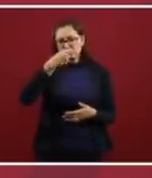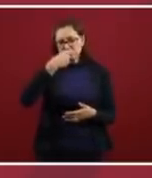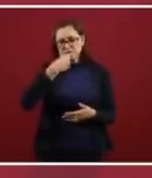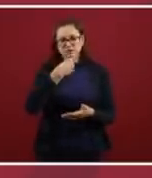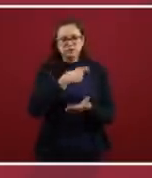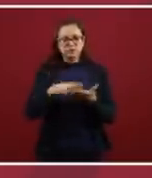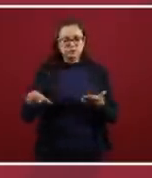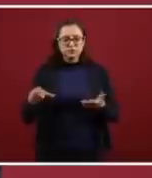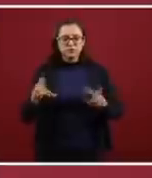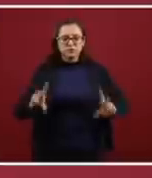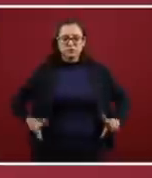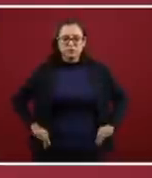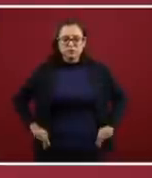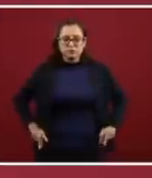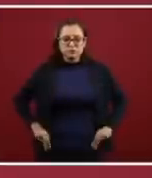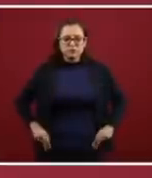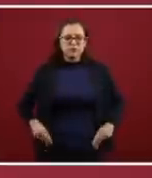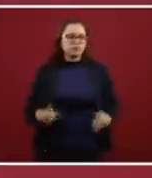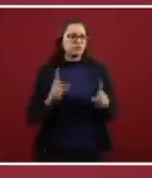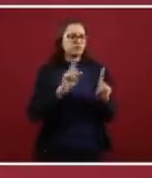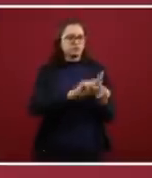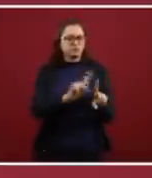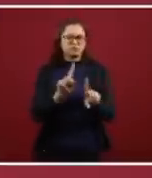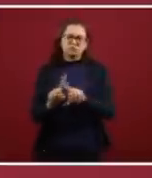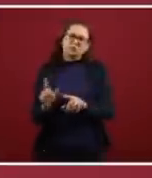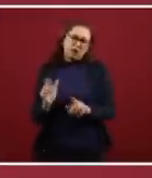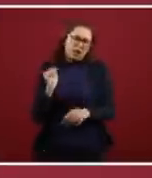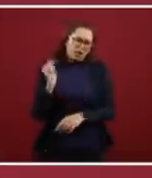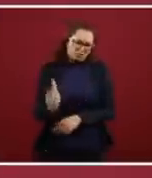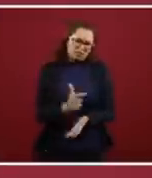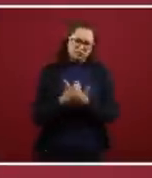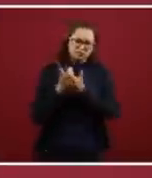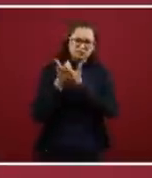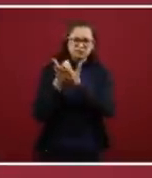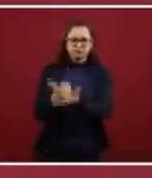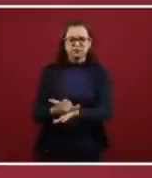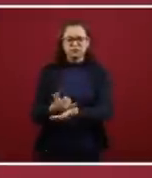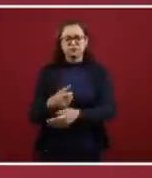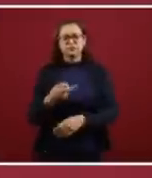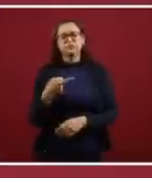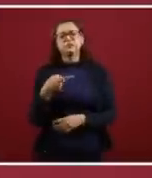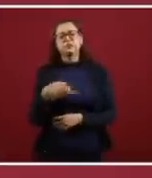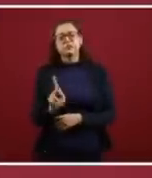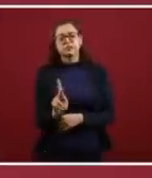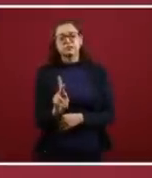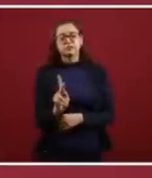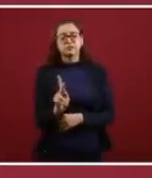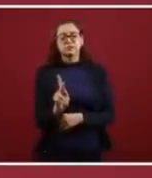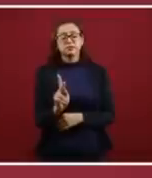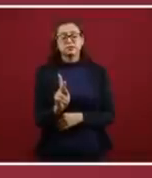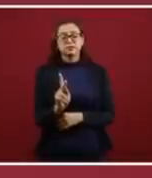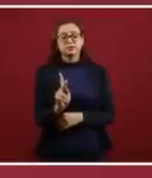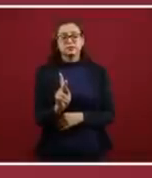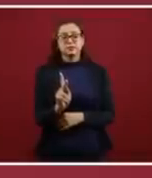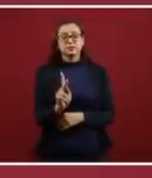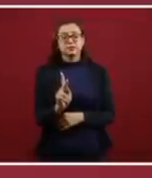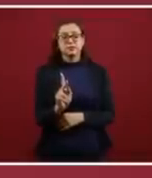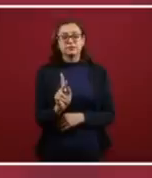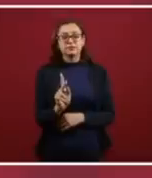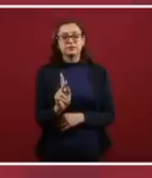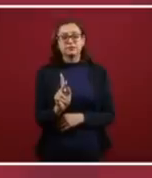medicamentos, pañales, o sea, sí es una ayuda, pero lo que se